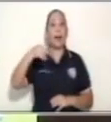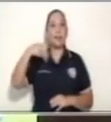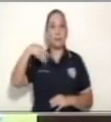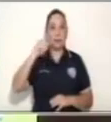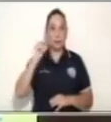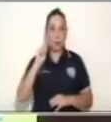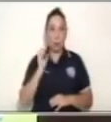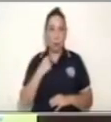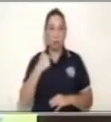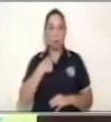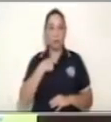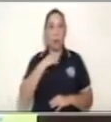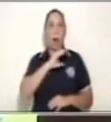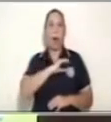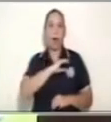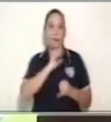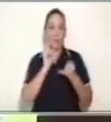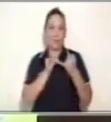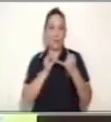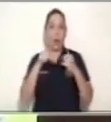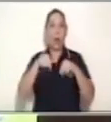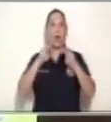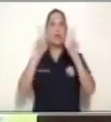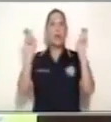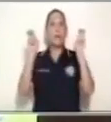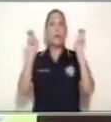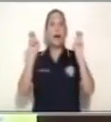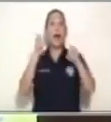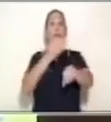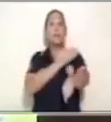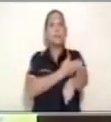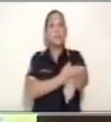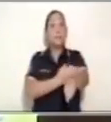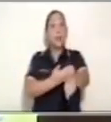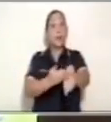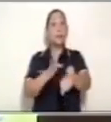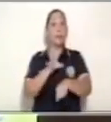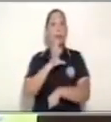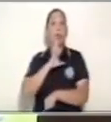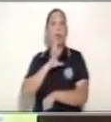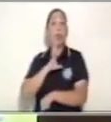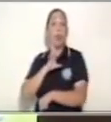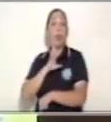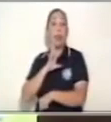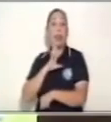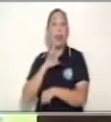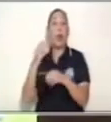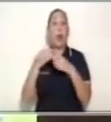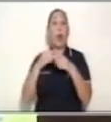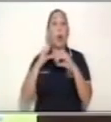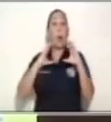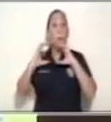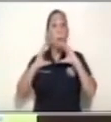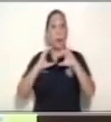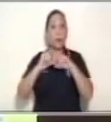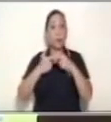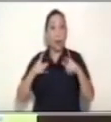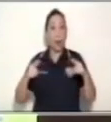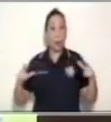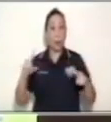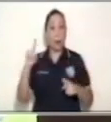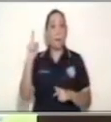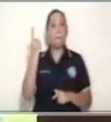esta oportunidad desarrollaré el tema de la tradición oral de Guatemala del área de comunicación y lenguaje para el grado de primero